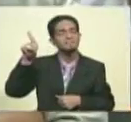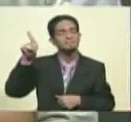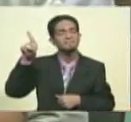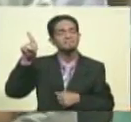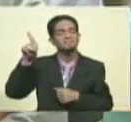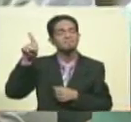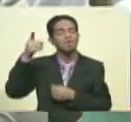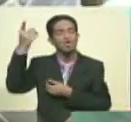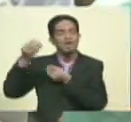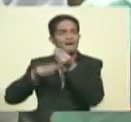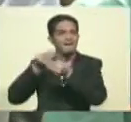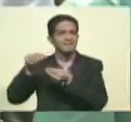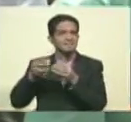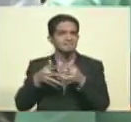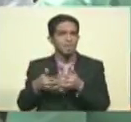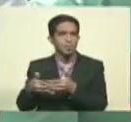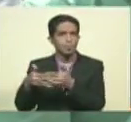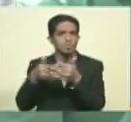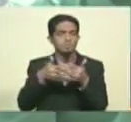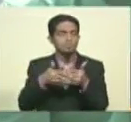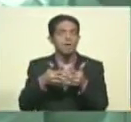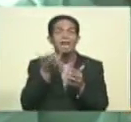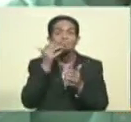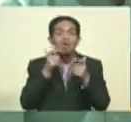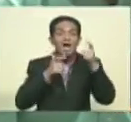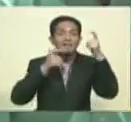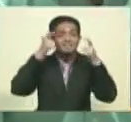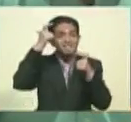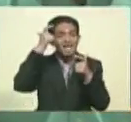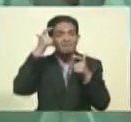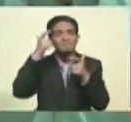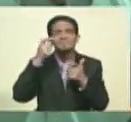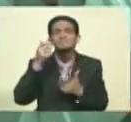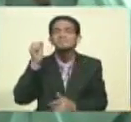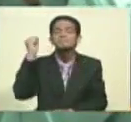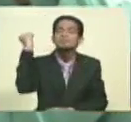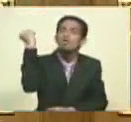imperial. Porque a Chávez nos lo mataron.